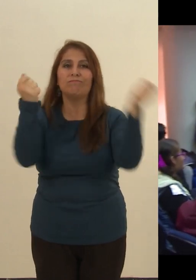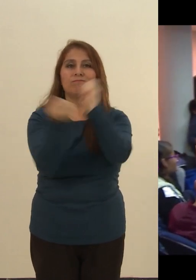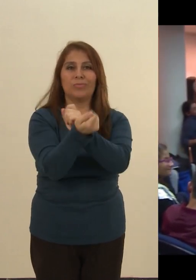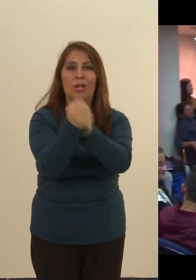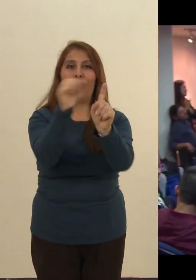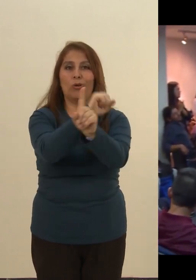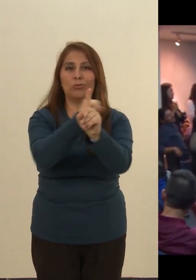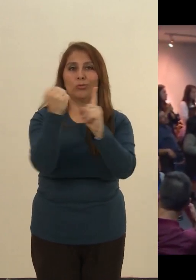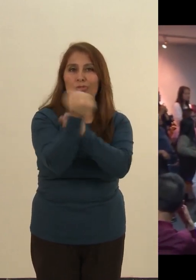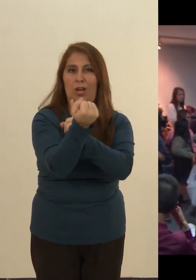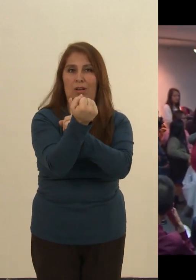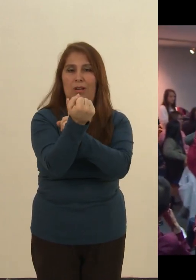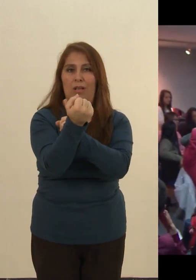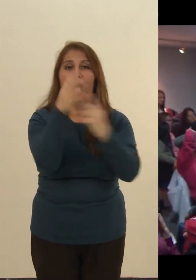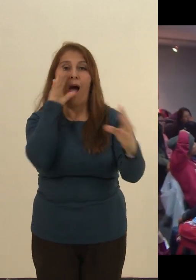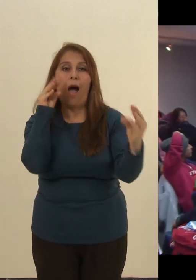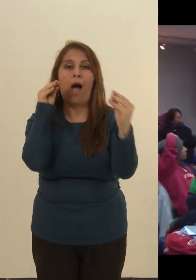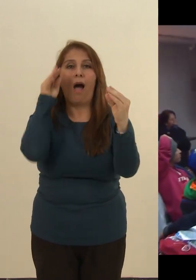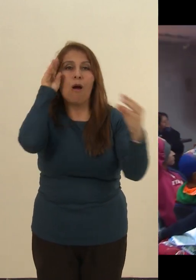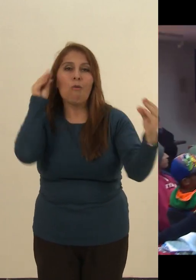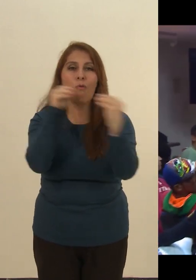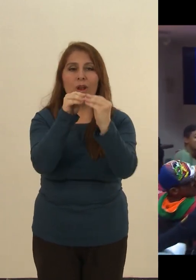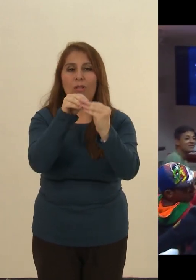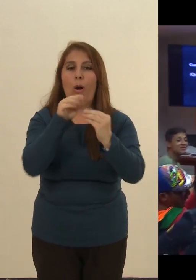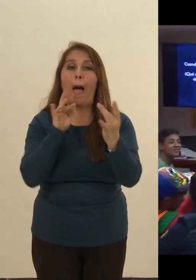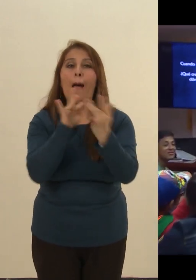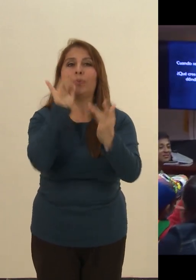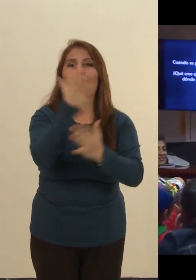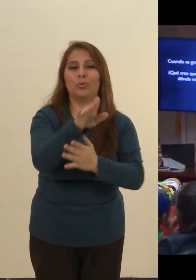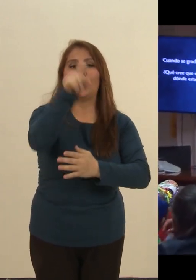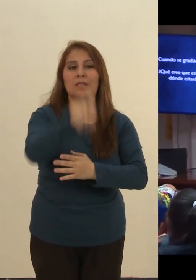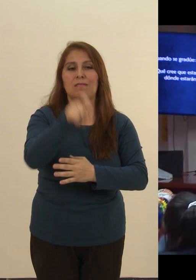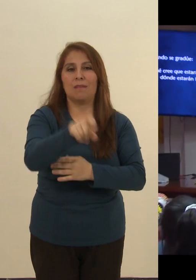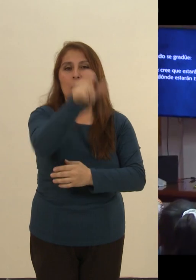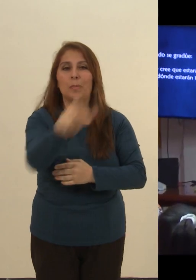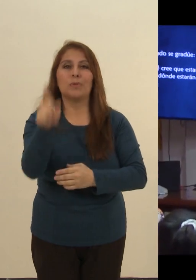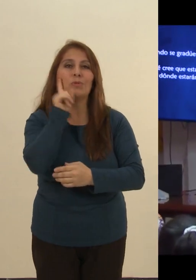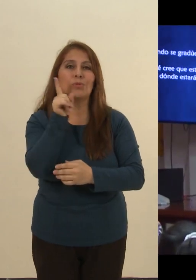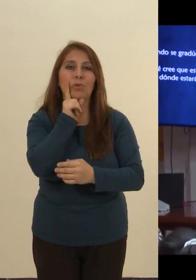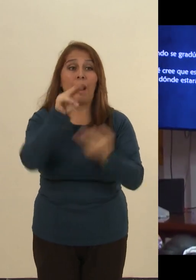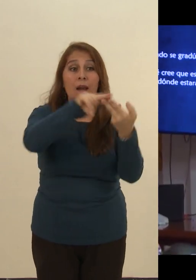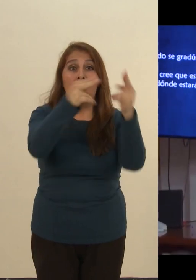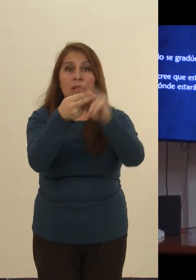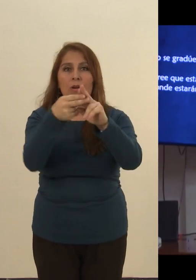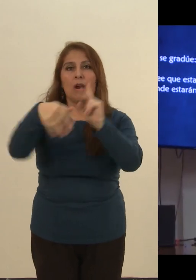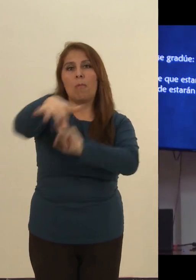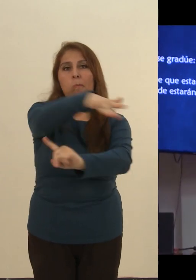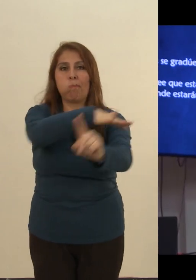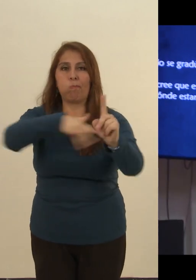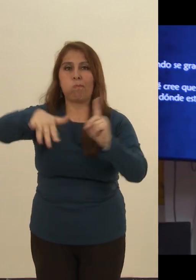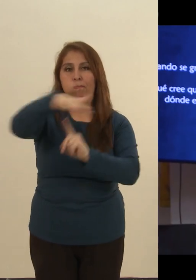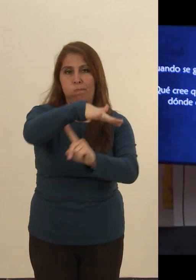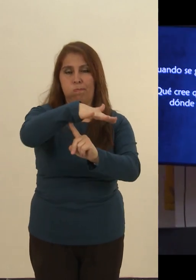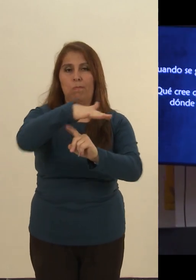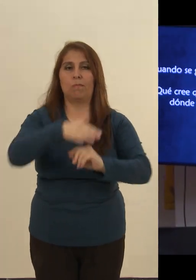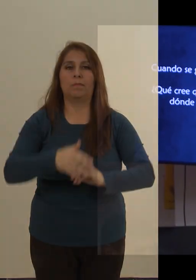esa transformación sociales a partir de esas necesidades de ellos y esas situaciones que evidencian en su